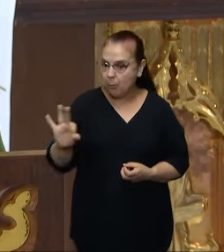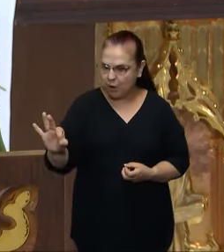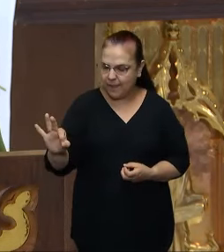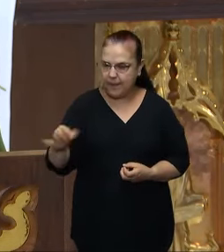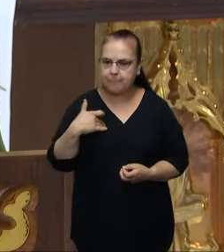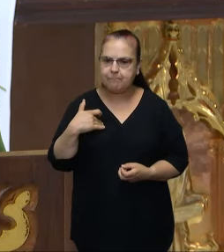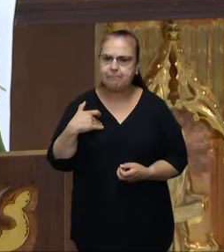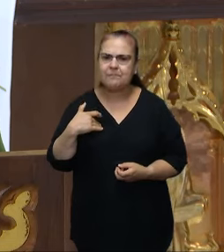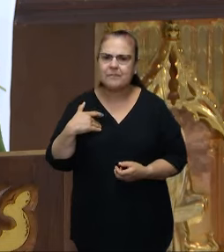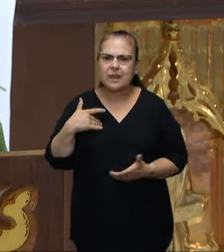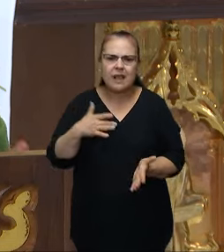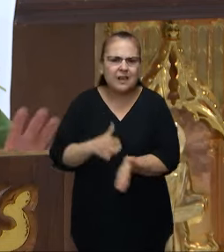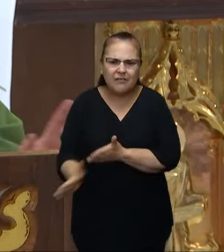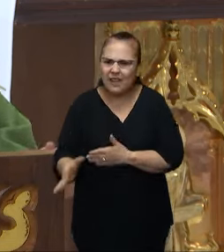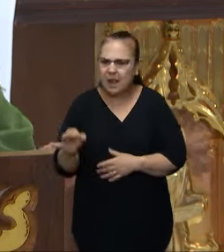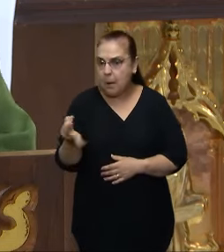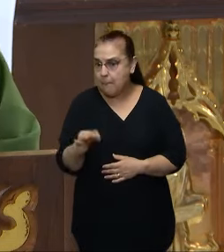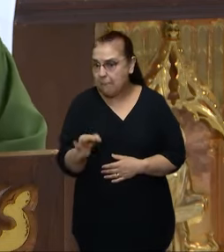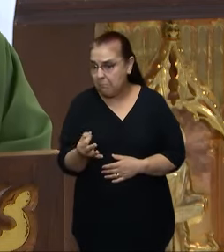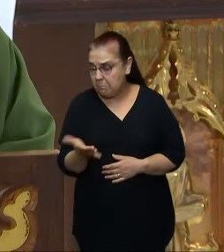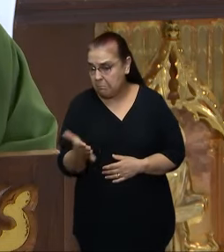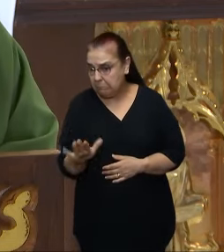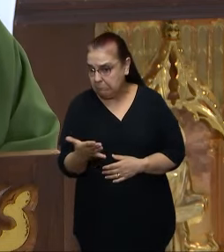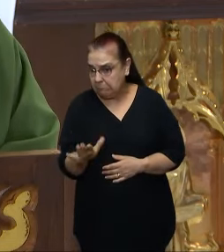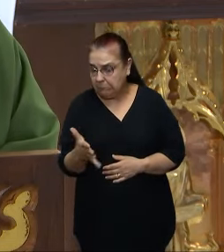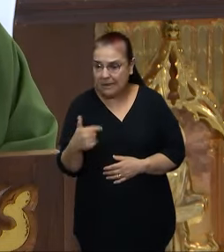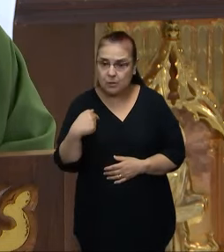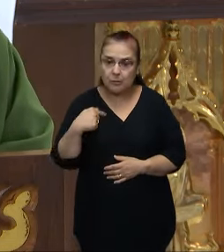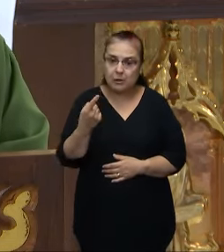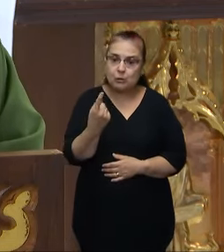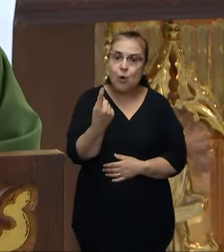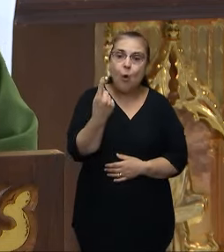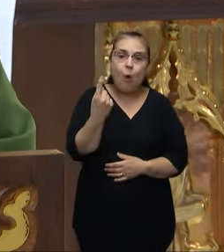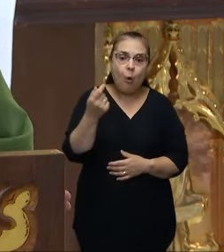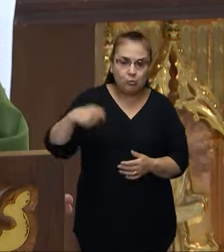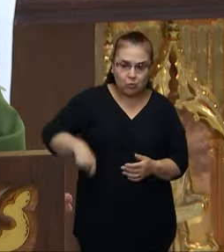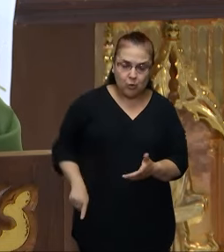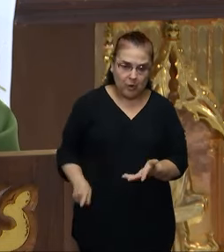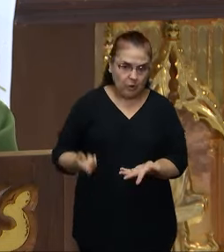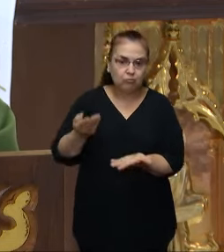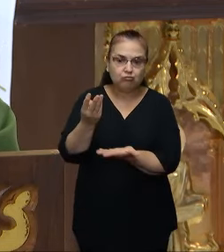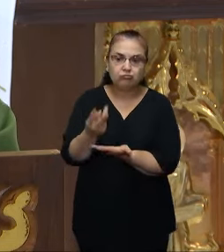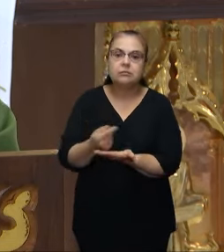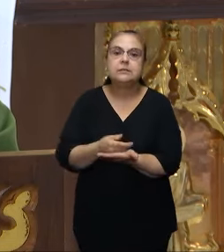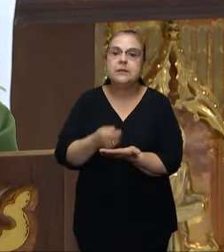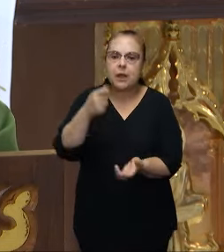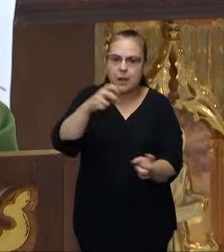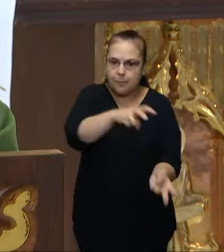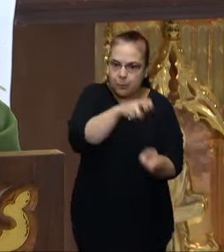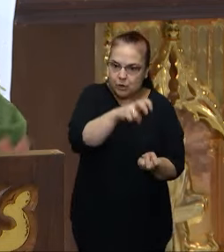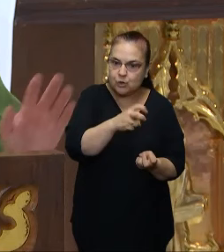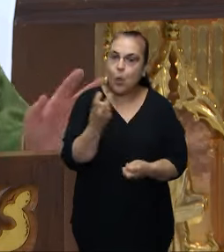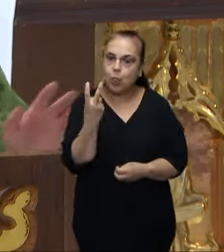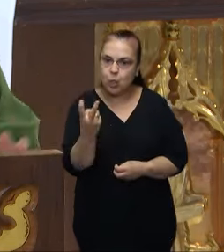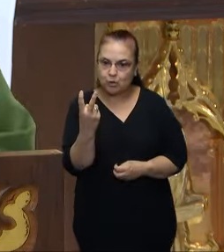un jornal de modo que se les pedía una vez al año este impuesto de dos jornales el trabajo de dos jornadas